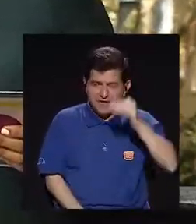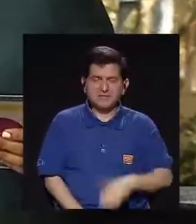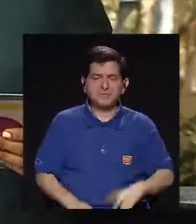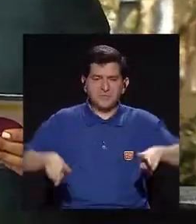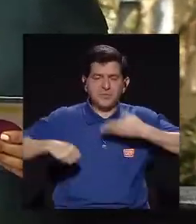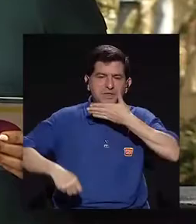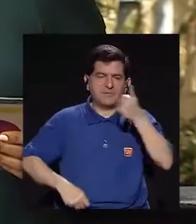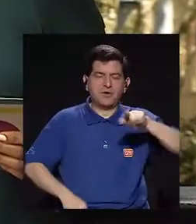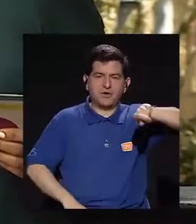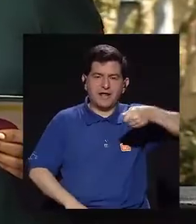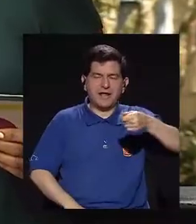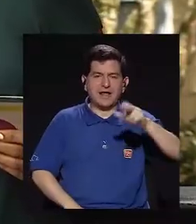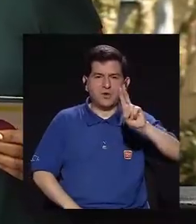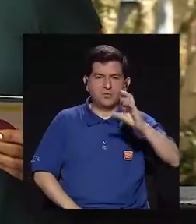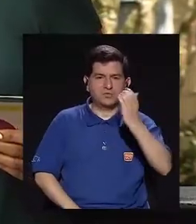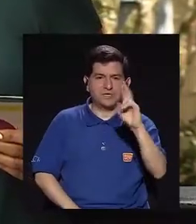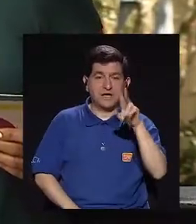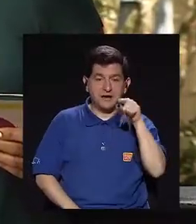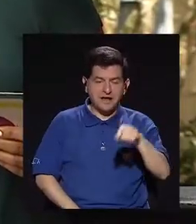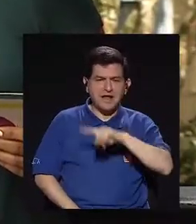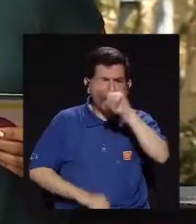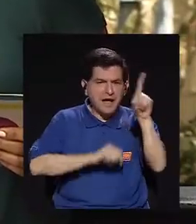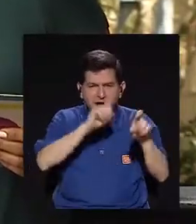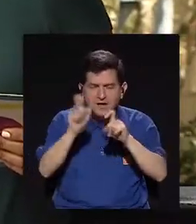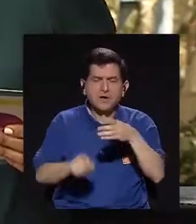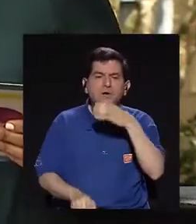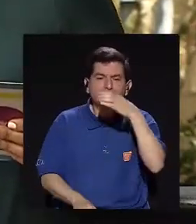nuestra página de Facebook, Vivir Mejor, Canal